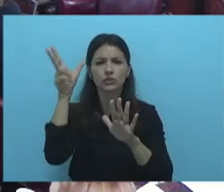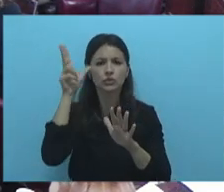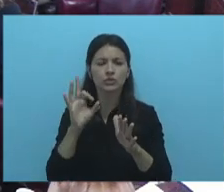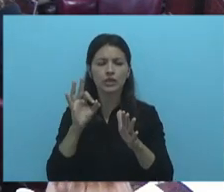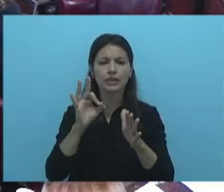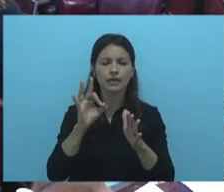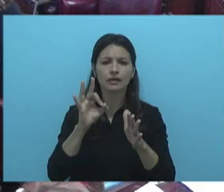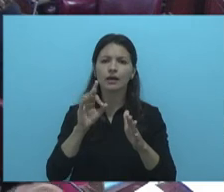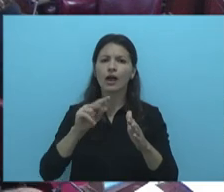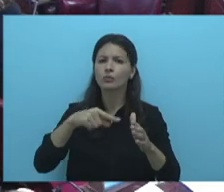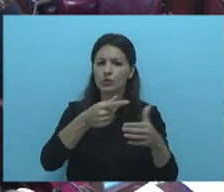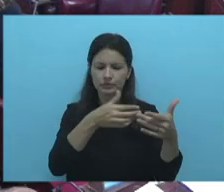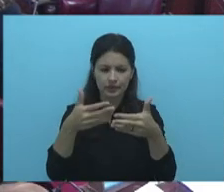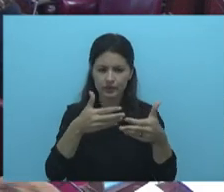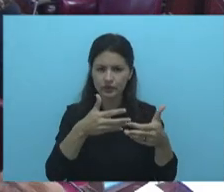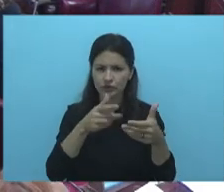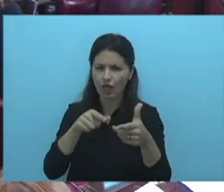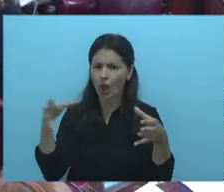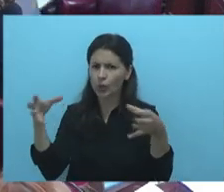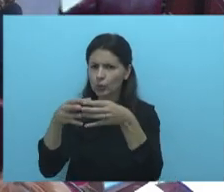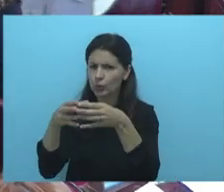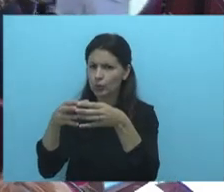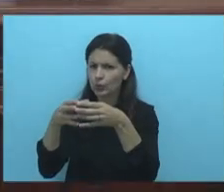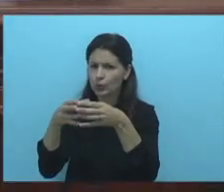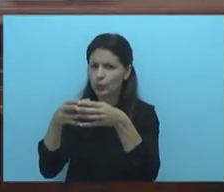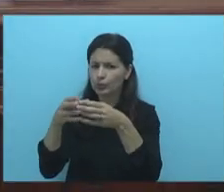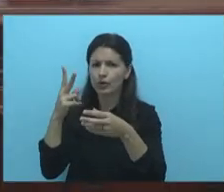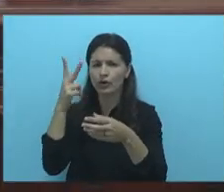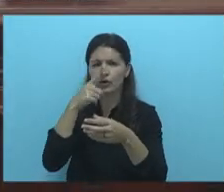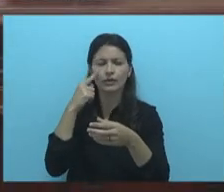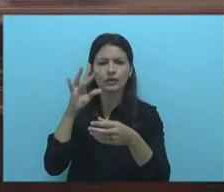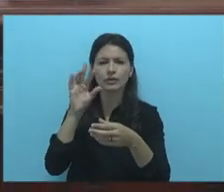49.680 se pidió preferencia para una sesión y que pase a la Comisión de Hidrovía.